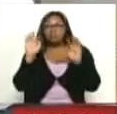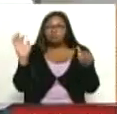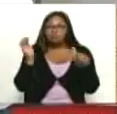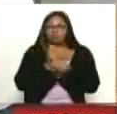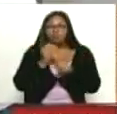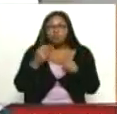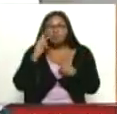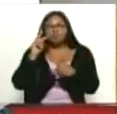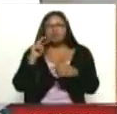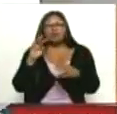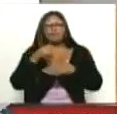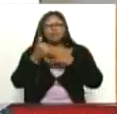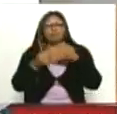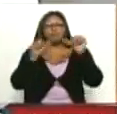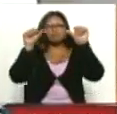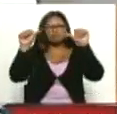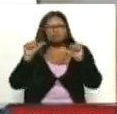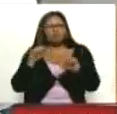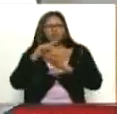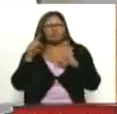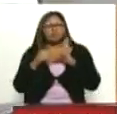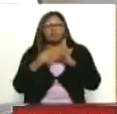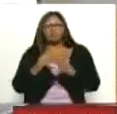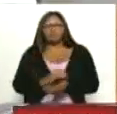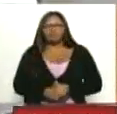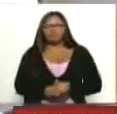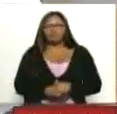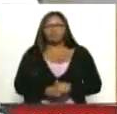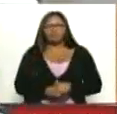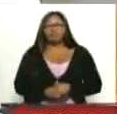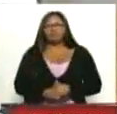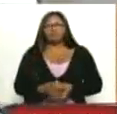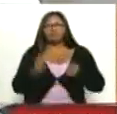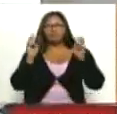buscar la programación por ejes temáticos, por